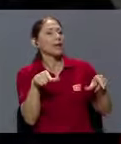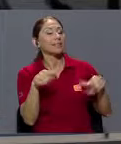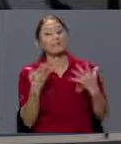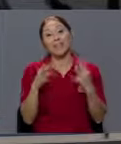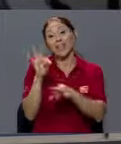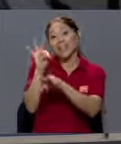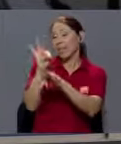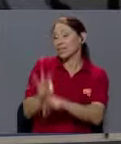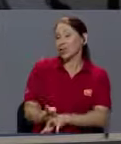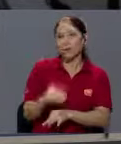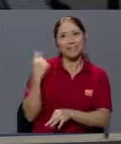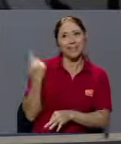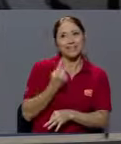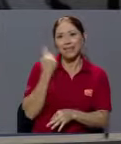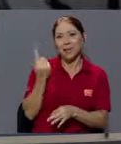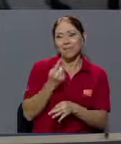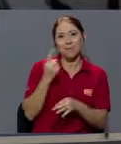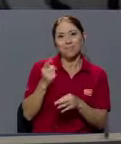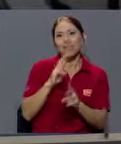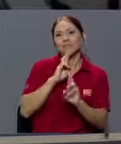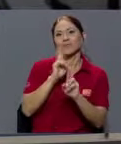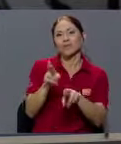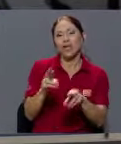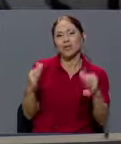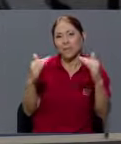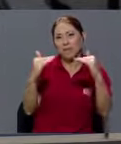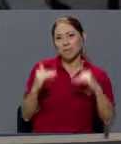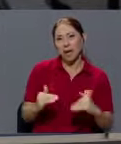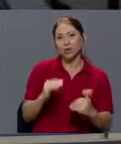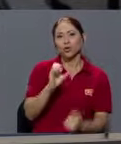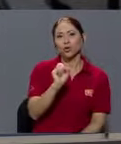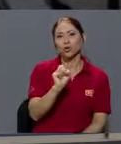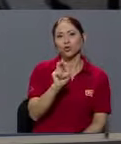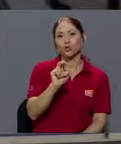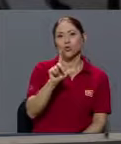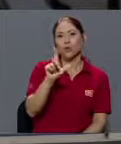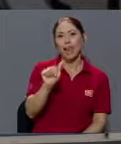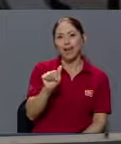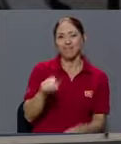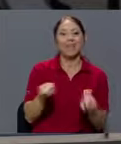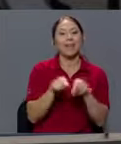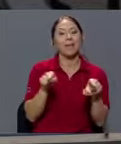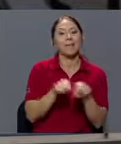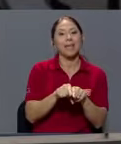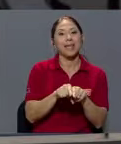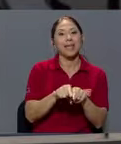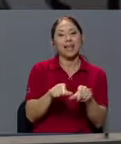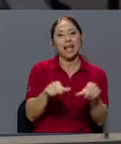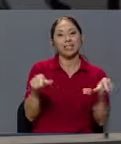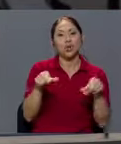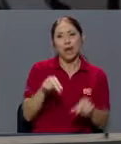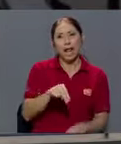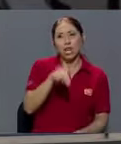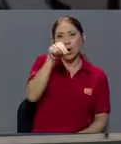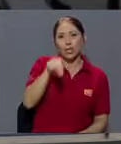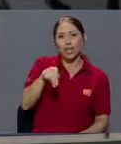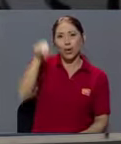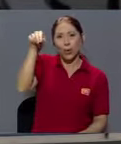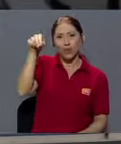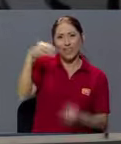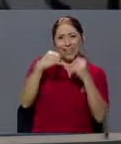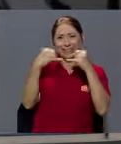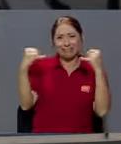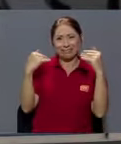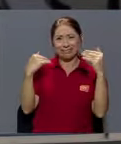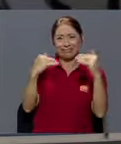ejemplo, la que tradicionalmente sale con rendimientos más bajos es la de Sulá, la zona norte-norte, esa zona fronteriza.